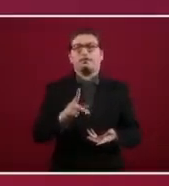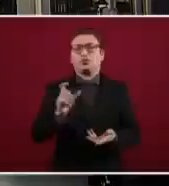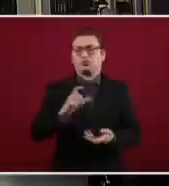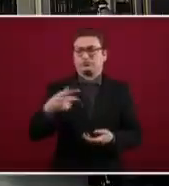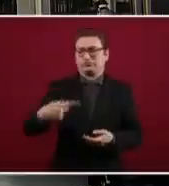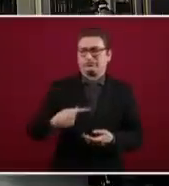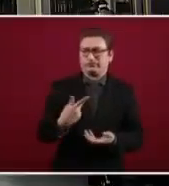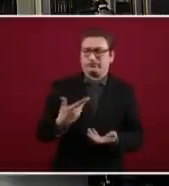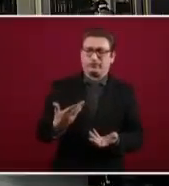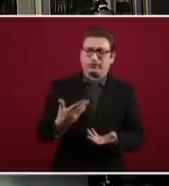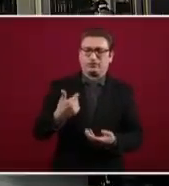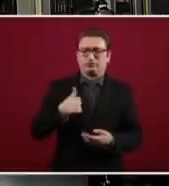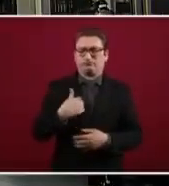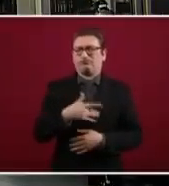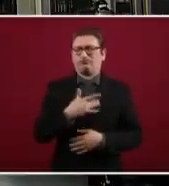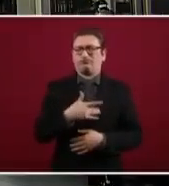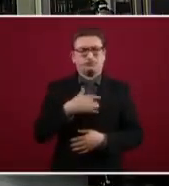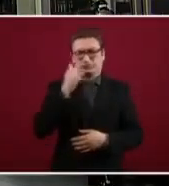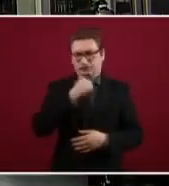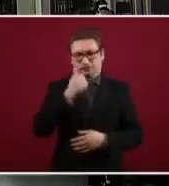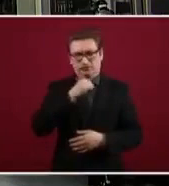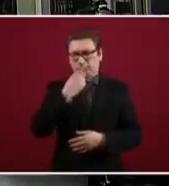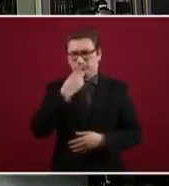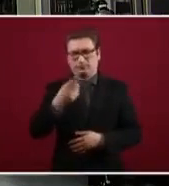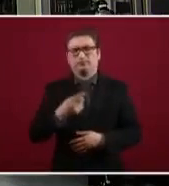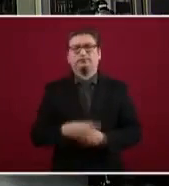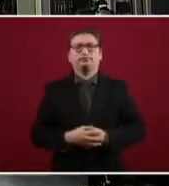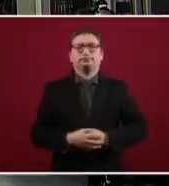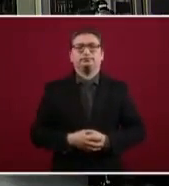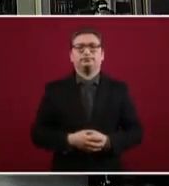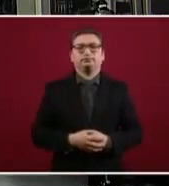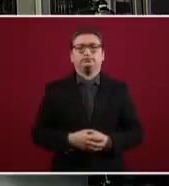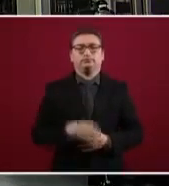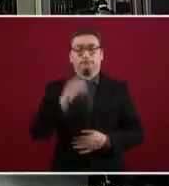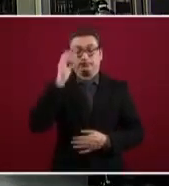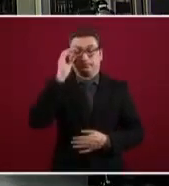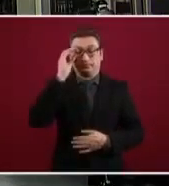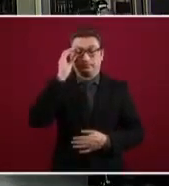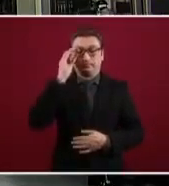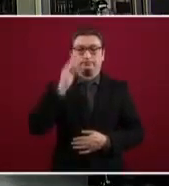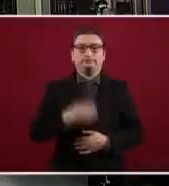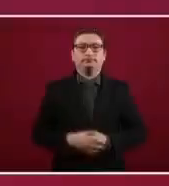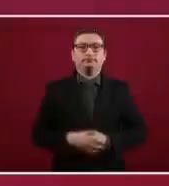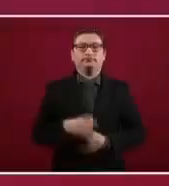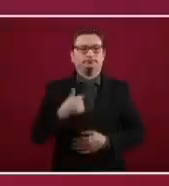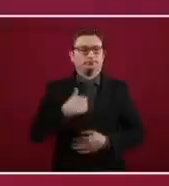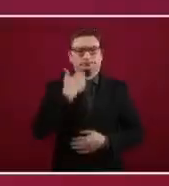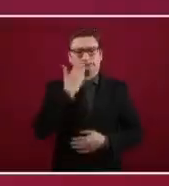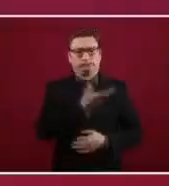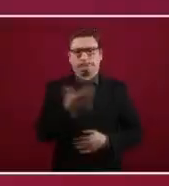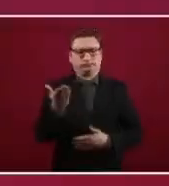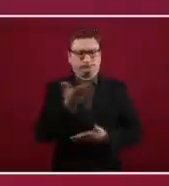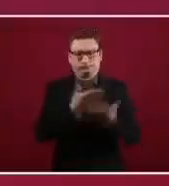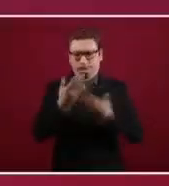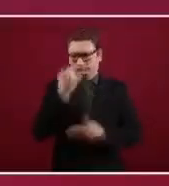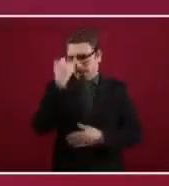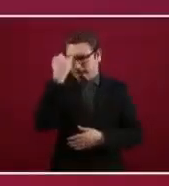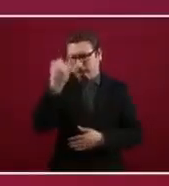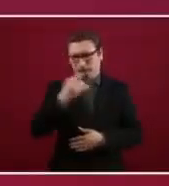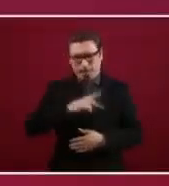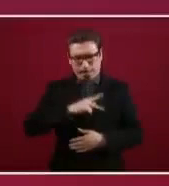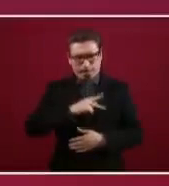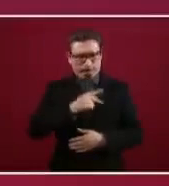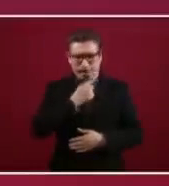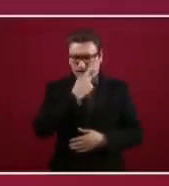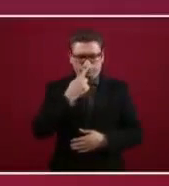preguntas yo siempre insisto en algo y quisiera compartirles una idea que tengo